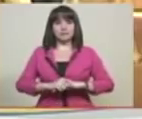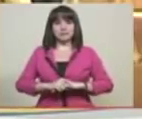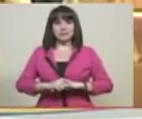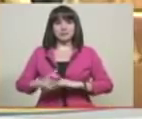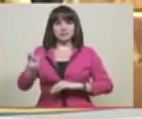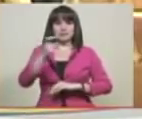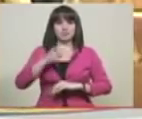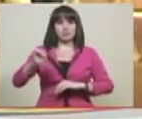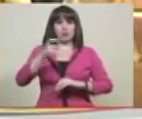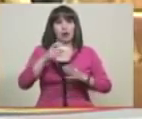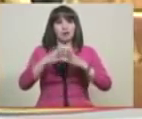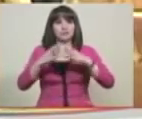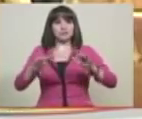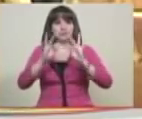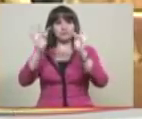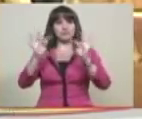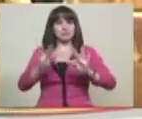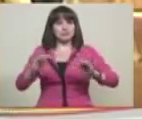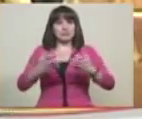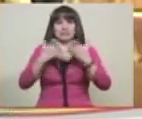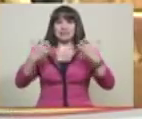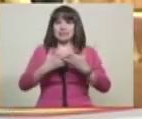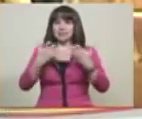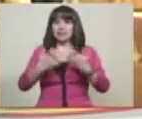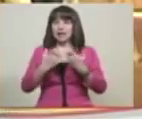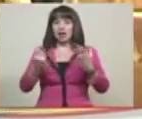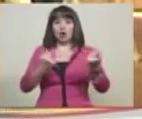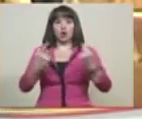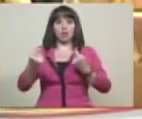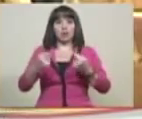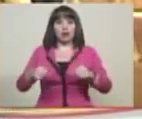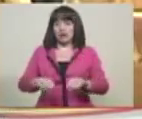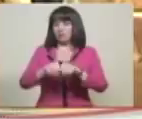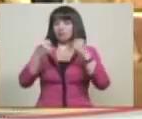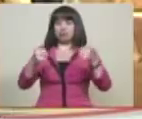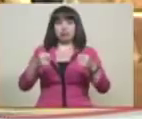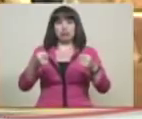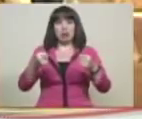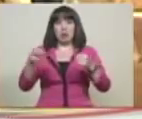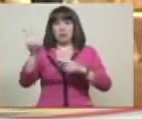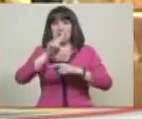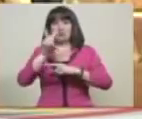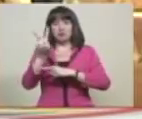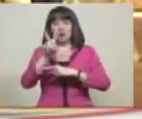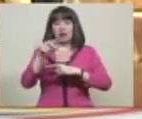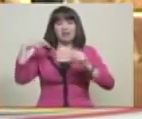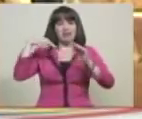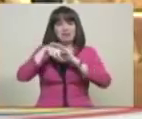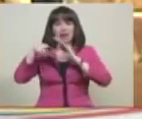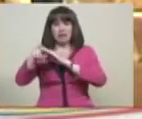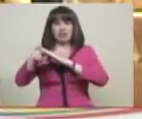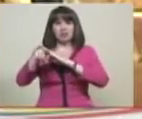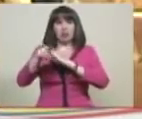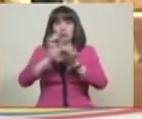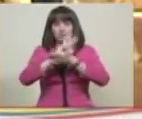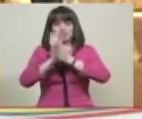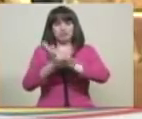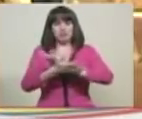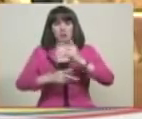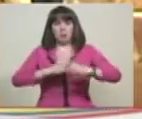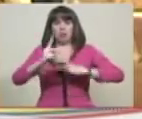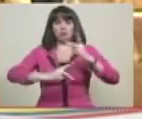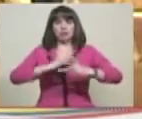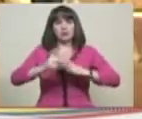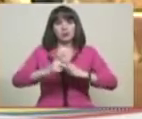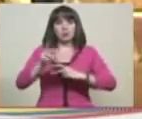Y buscaron todas las formas de guerra económica para destruir a Venezuela desde adentro, para agotar la capacidad